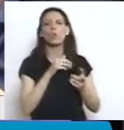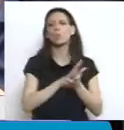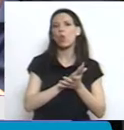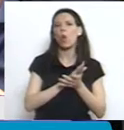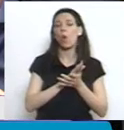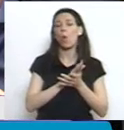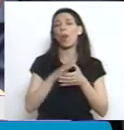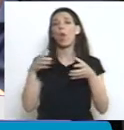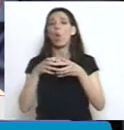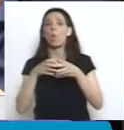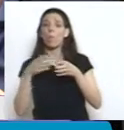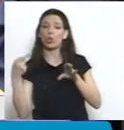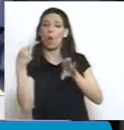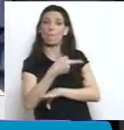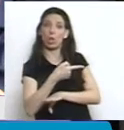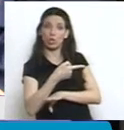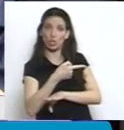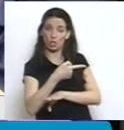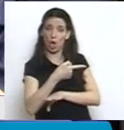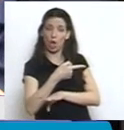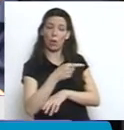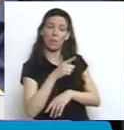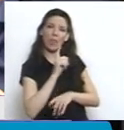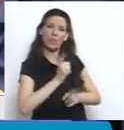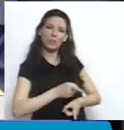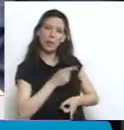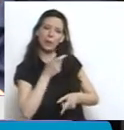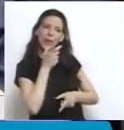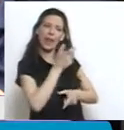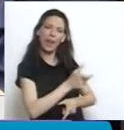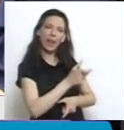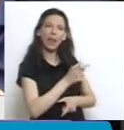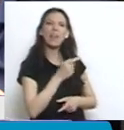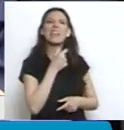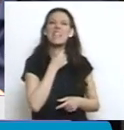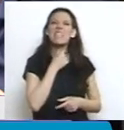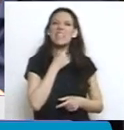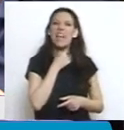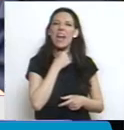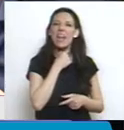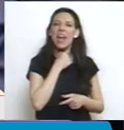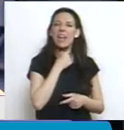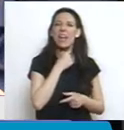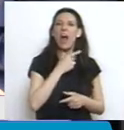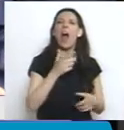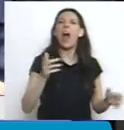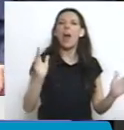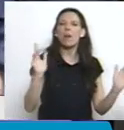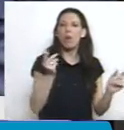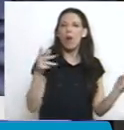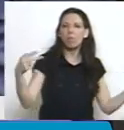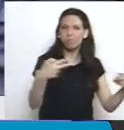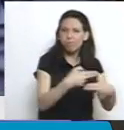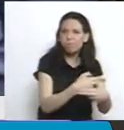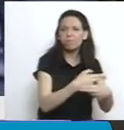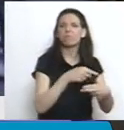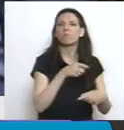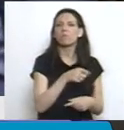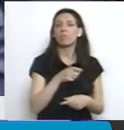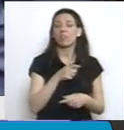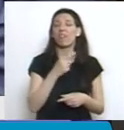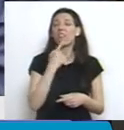de la oposición, que plantean también una variante de ajuste, claramente lo que